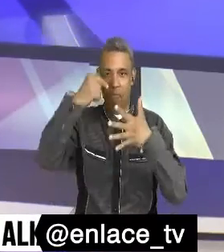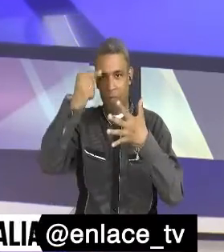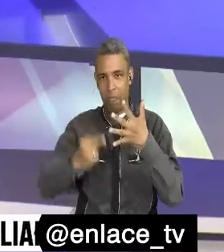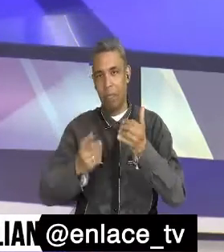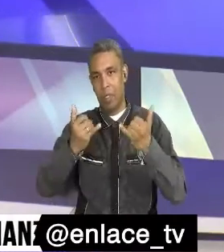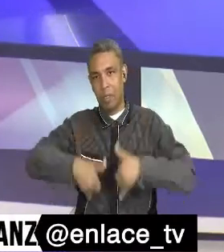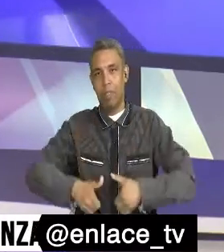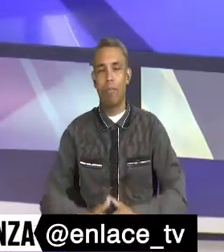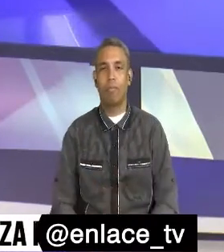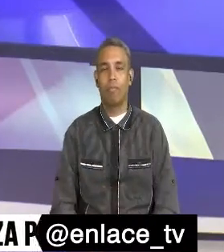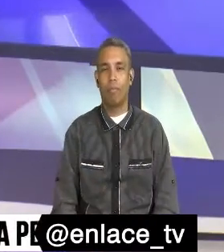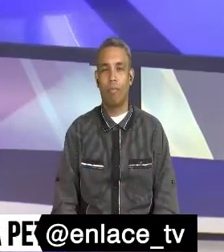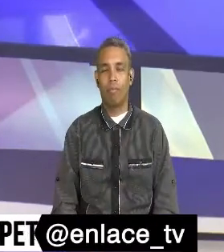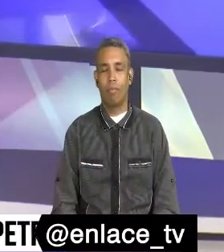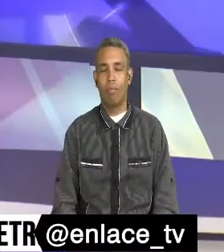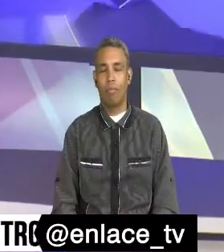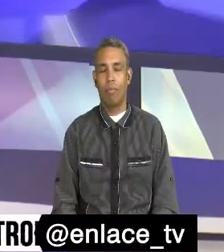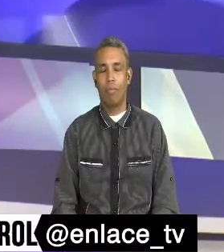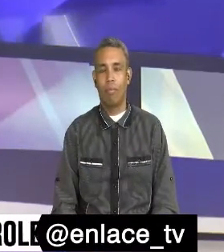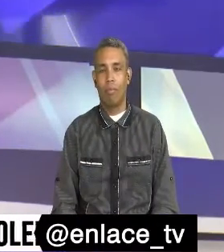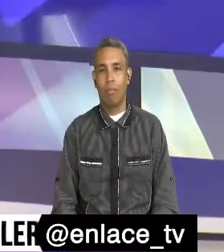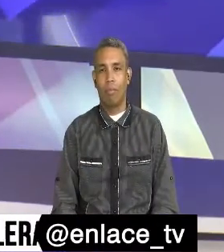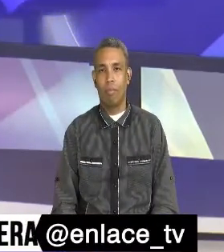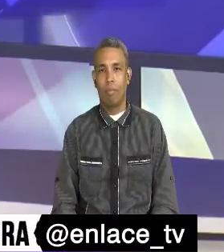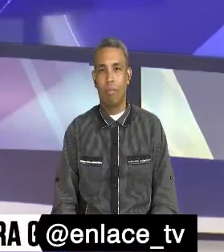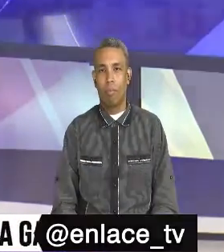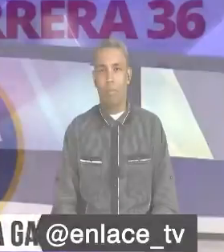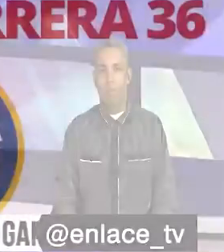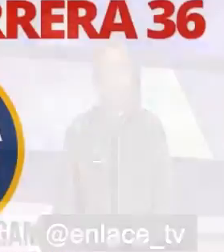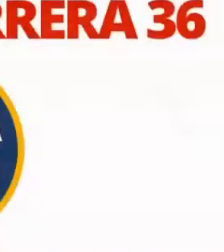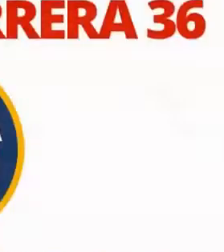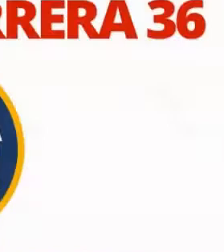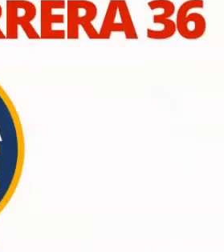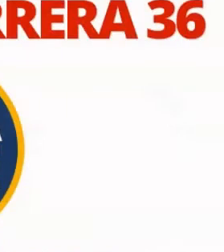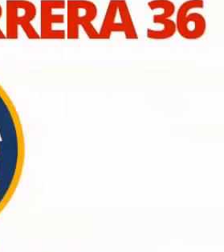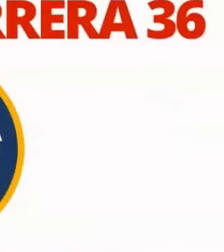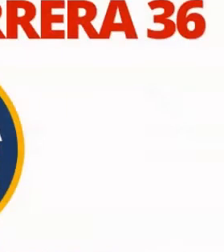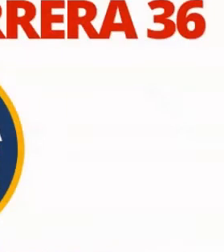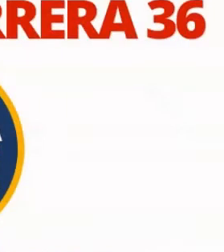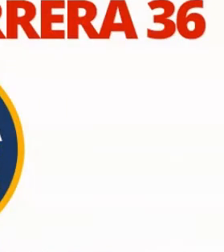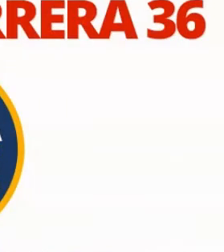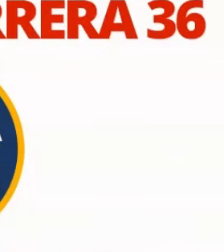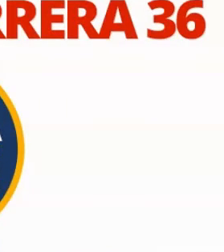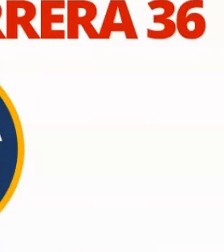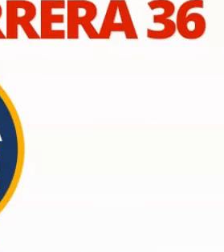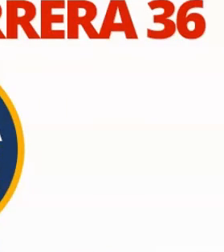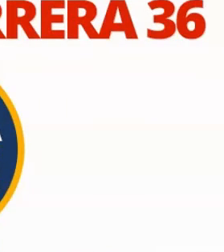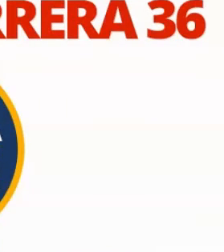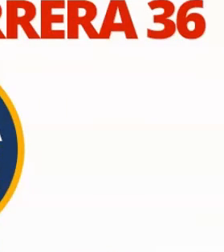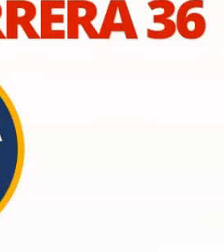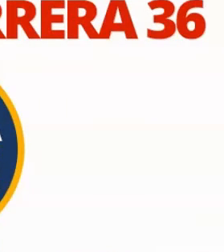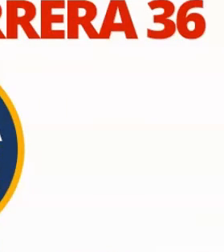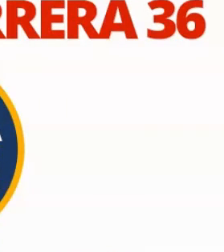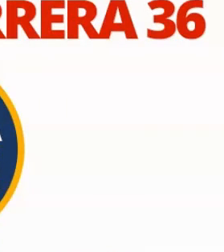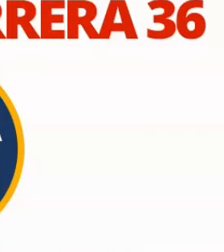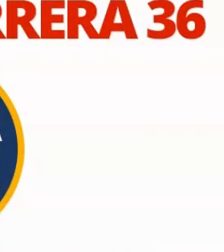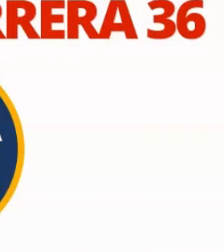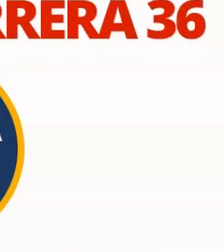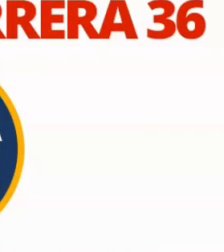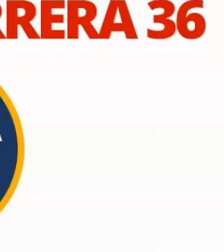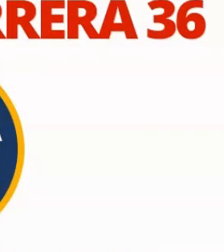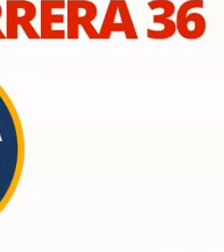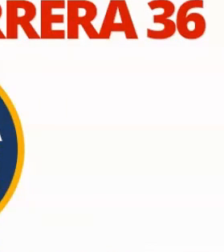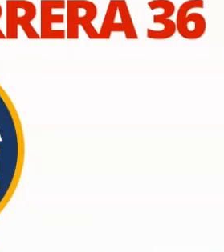de las últimas horas en Barranca Bermeja y la región. Antes de despedirnos, les recuerdo, Materiales Eléctricos, Electrofer, Ilumina tu Vida, ahora también es su nueva sede en la